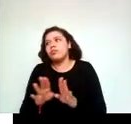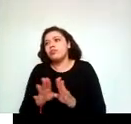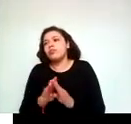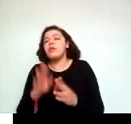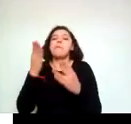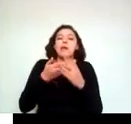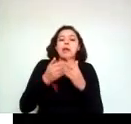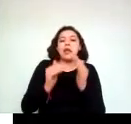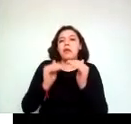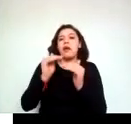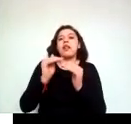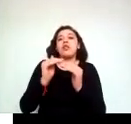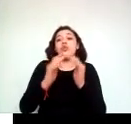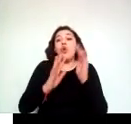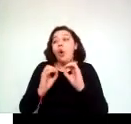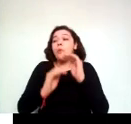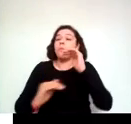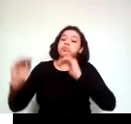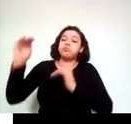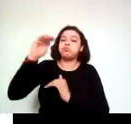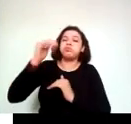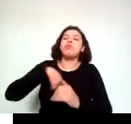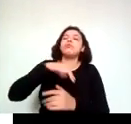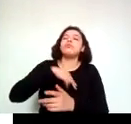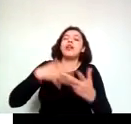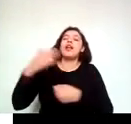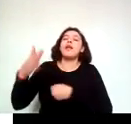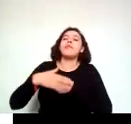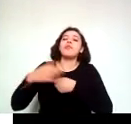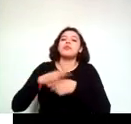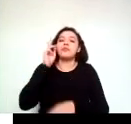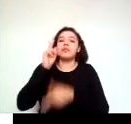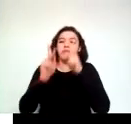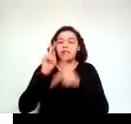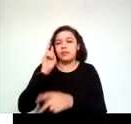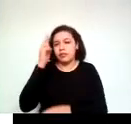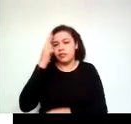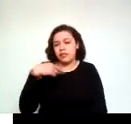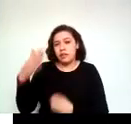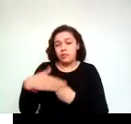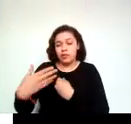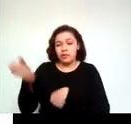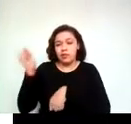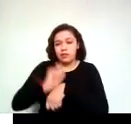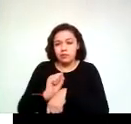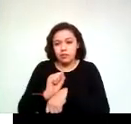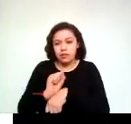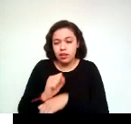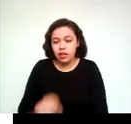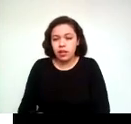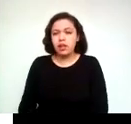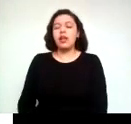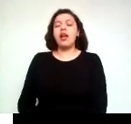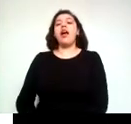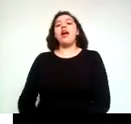alto o muy alto, lo vamos a ver en la siguiente plática. La próxima semana nos pide tomar un plan